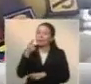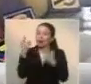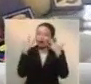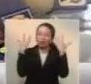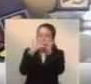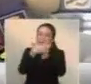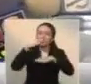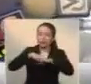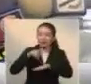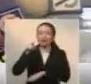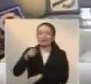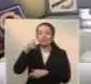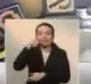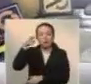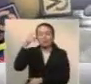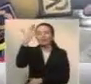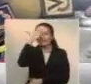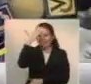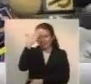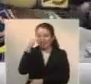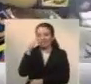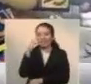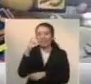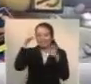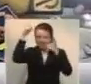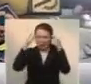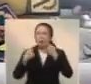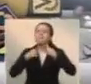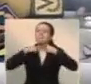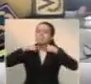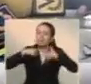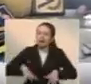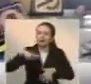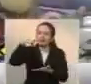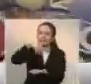que el presidente Chávez será derrotado en el estado Barinas por la mayoría de los barineses. Muchísimas gracias.